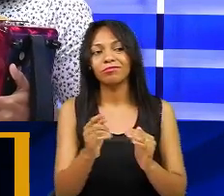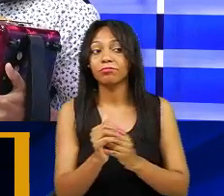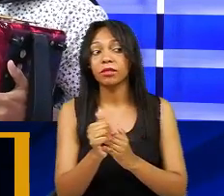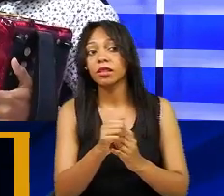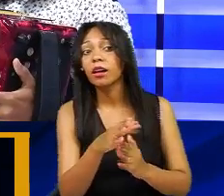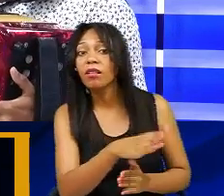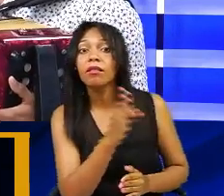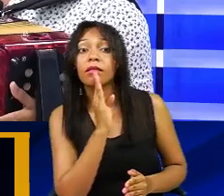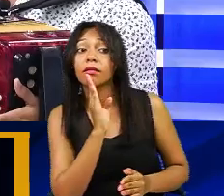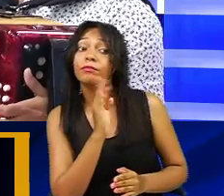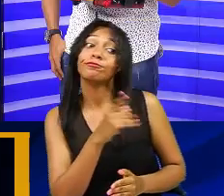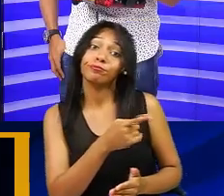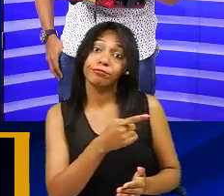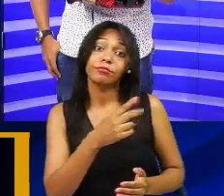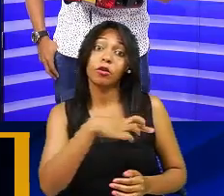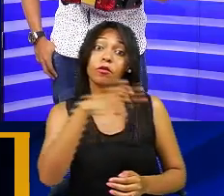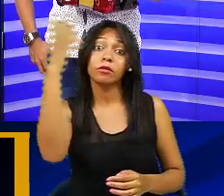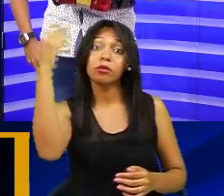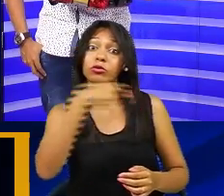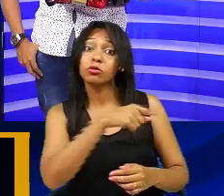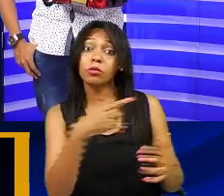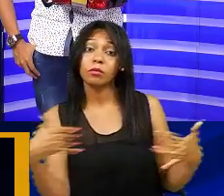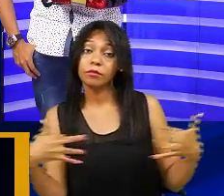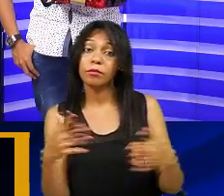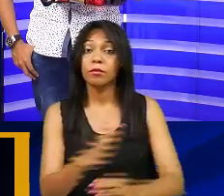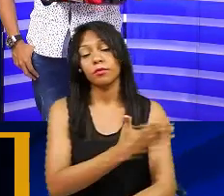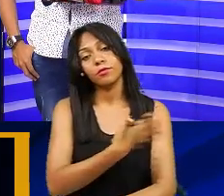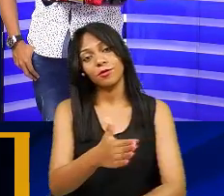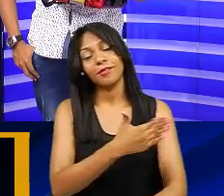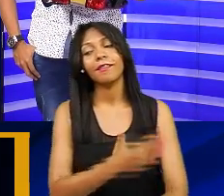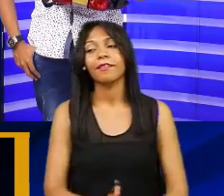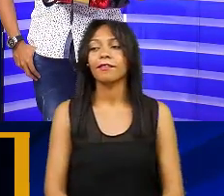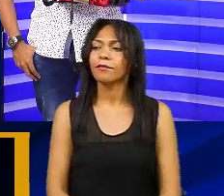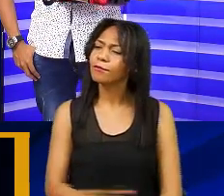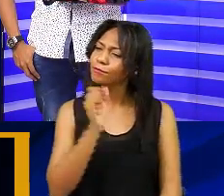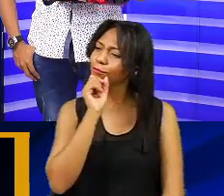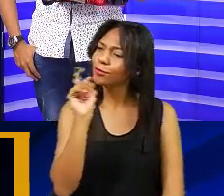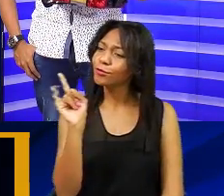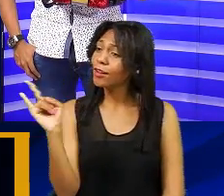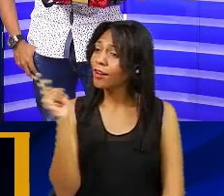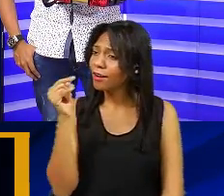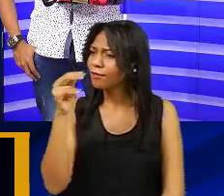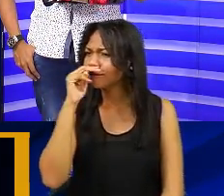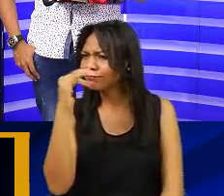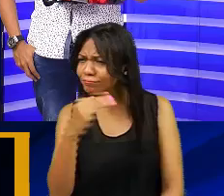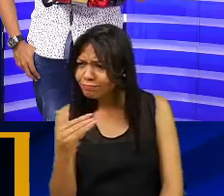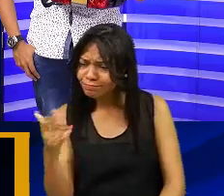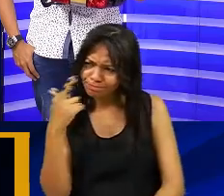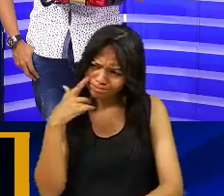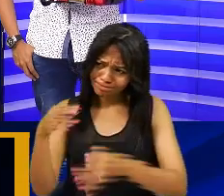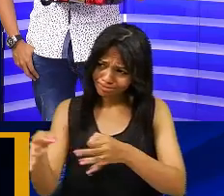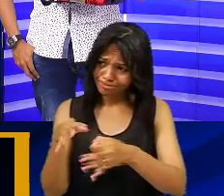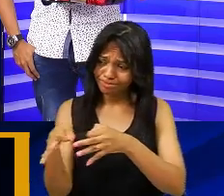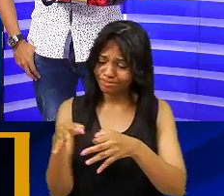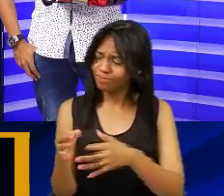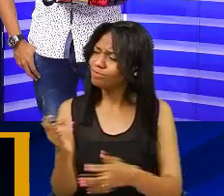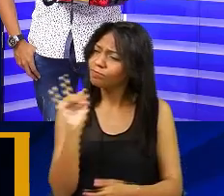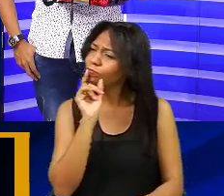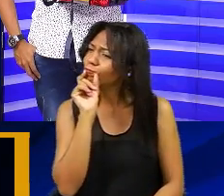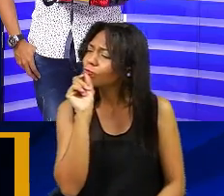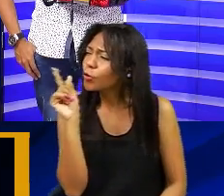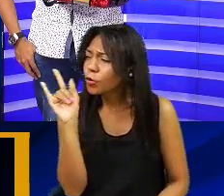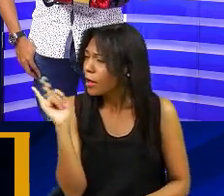músicos de la música vallenata. Jairo, ¿algún mensaje que tenga en especial para aquellos niños que de pronto quieren incursionar en el